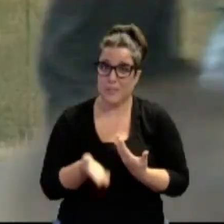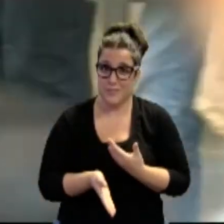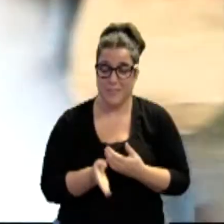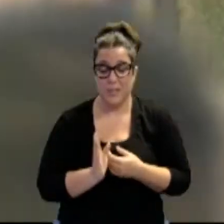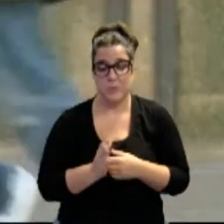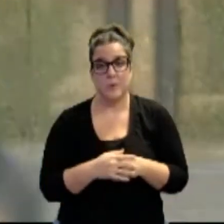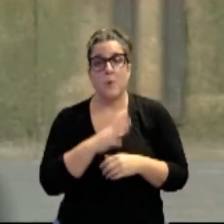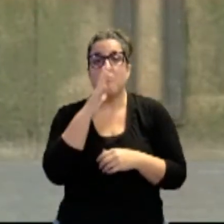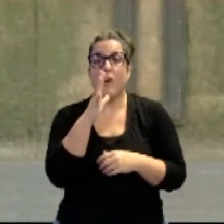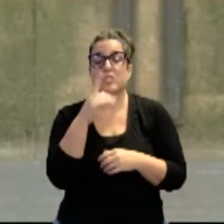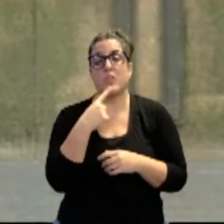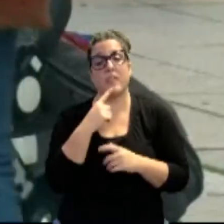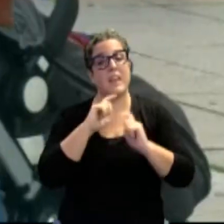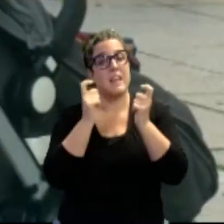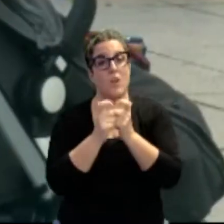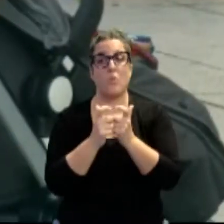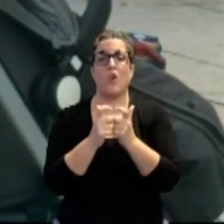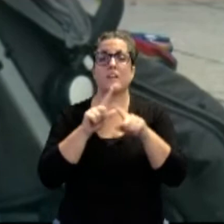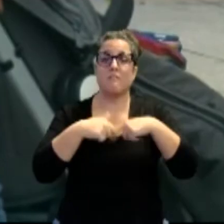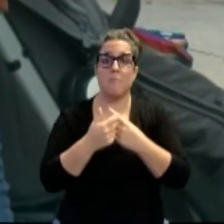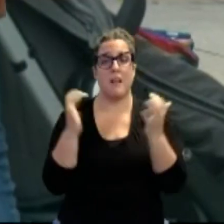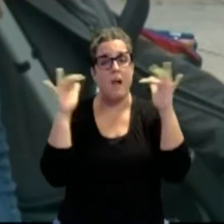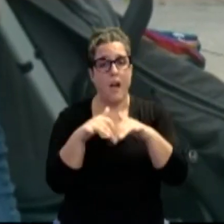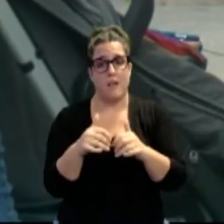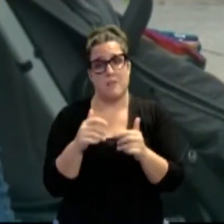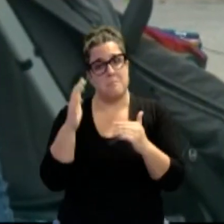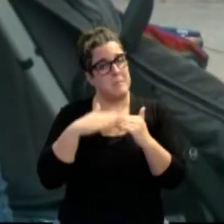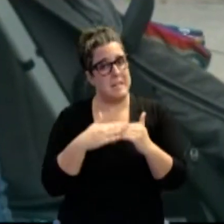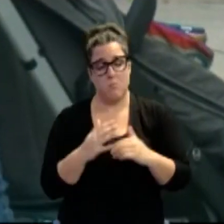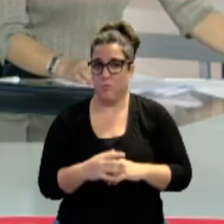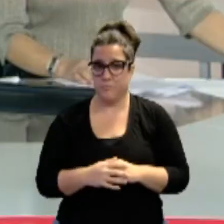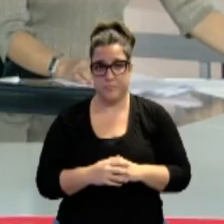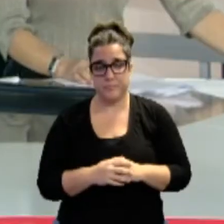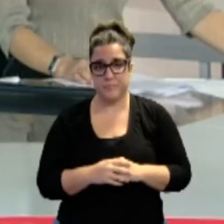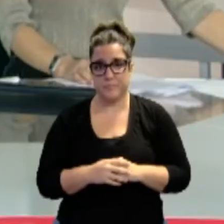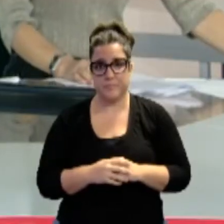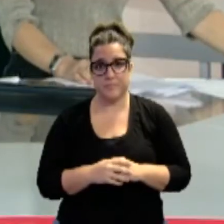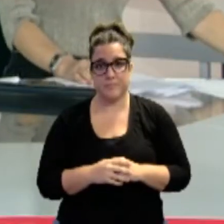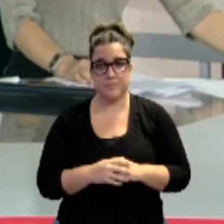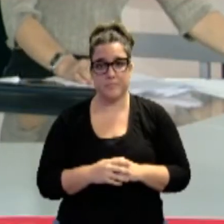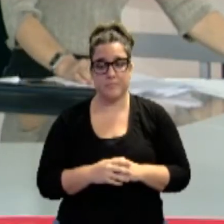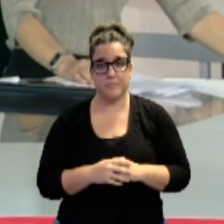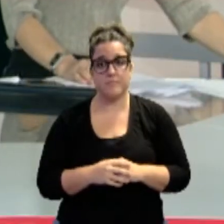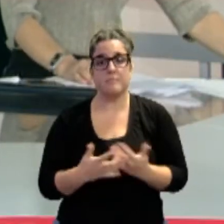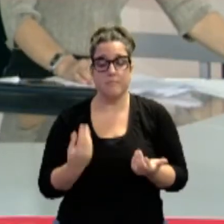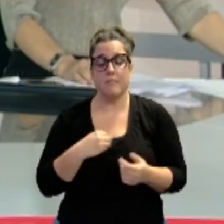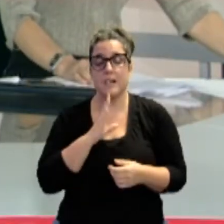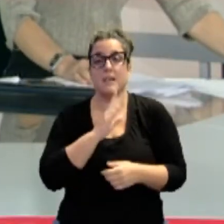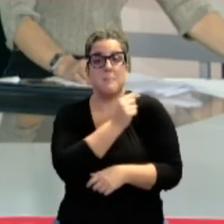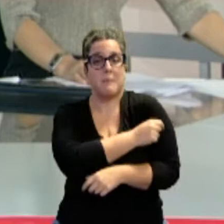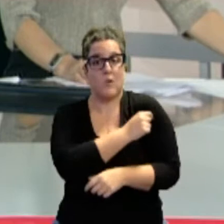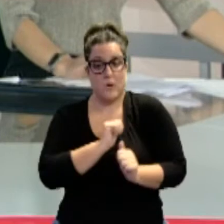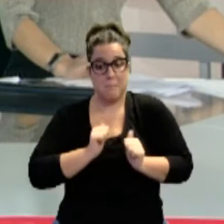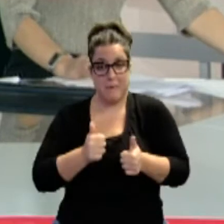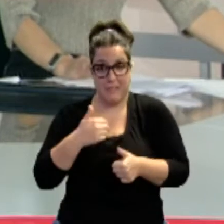al mínimo los encuentros familiares en estas fechas marcadas en el calendario. Bueno, como decimos, la vacuna llegará a Navarra este fin